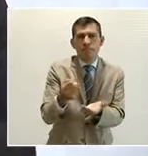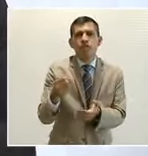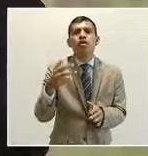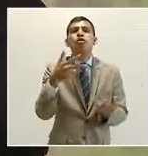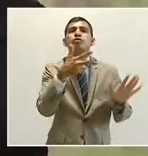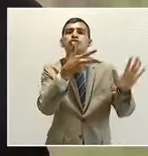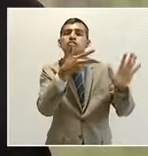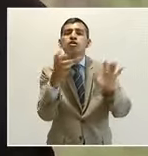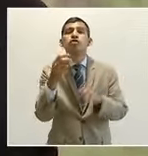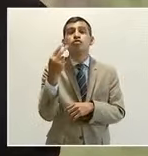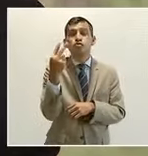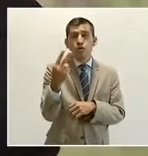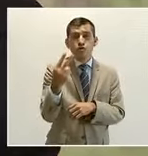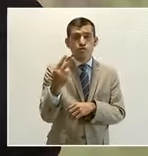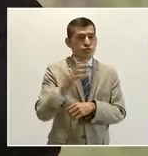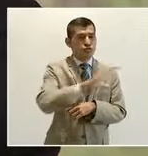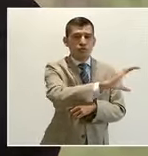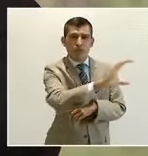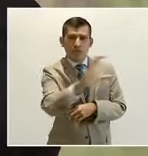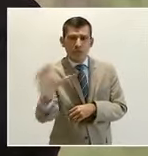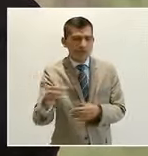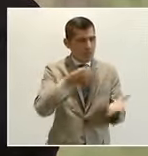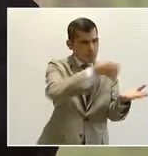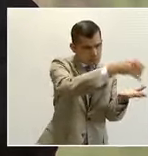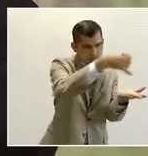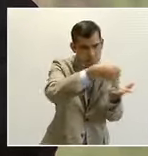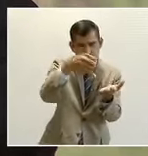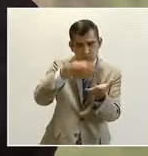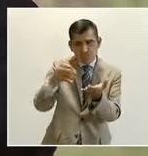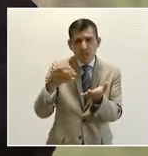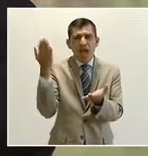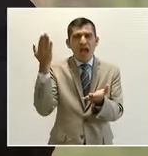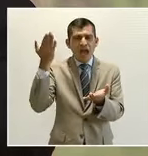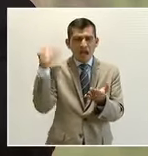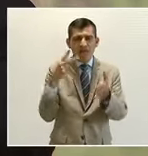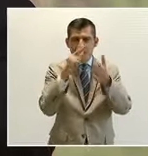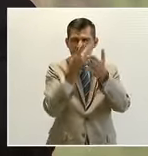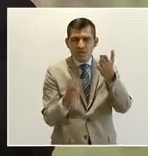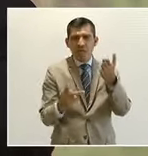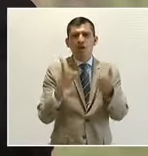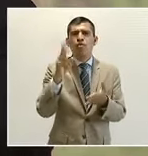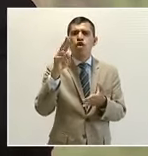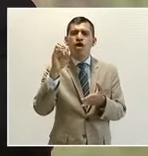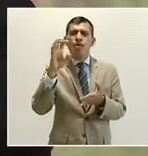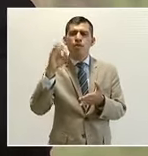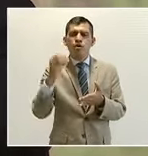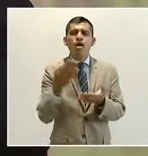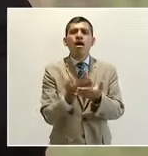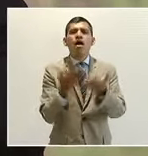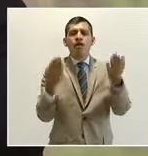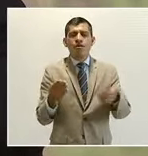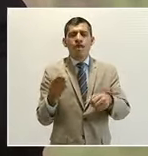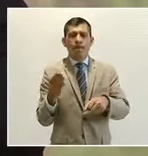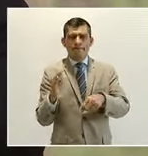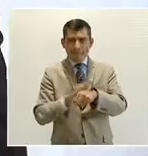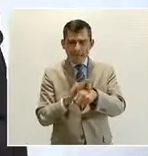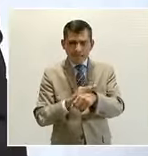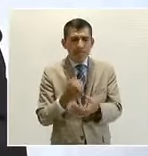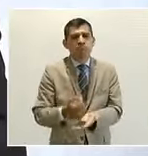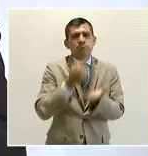del campo de lo que era el volcán el pocampo que ahora es producción para el bienestar que reciben su